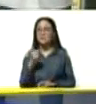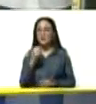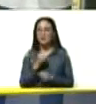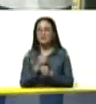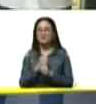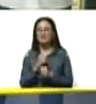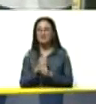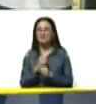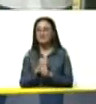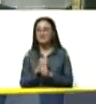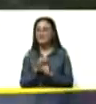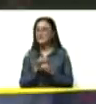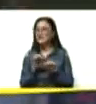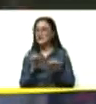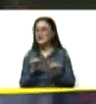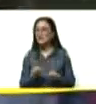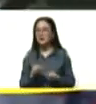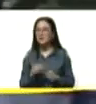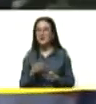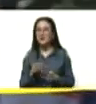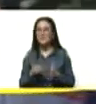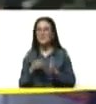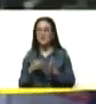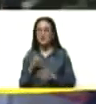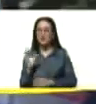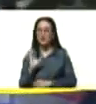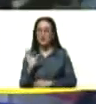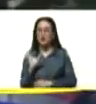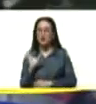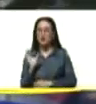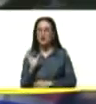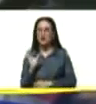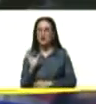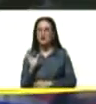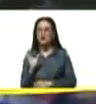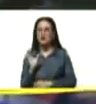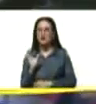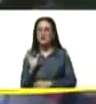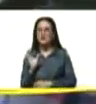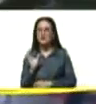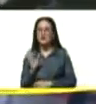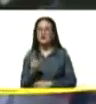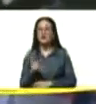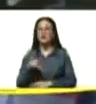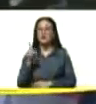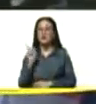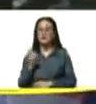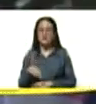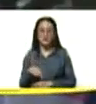estamos haciendo aquí en el sistema Metro de Caracas, en las estaciones, sino que también,